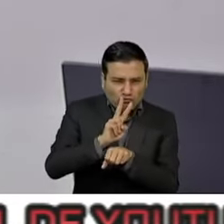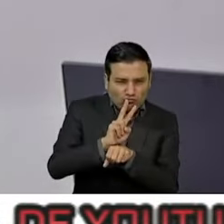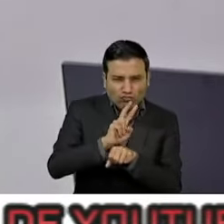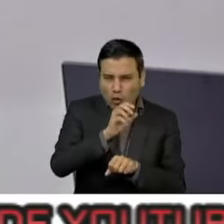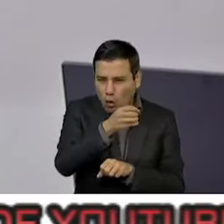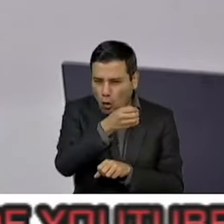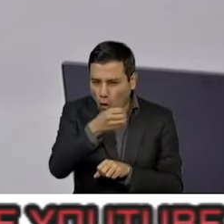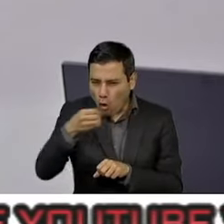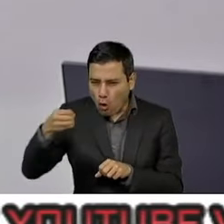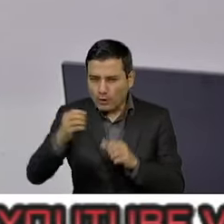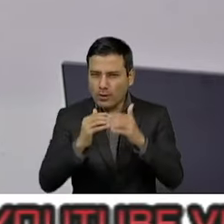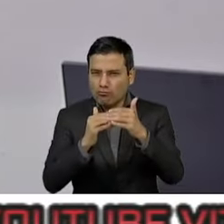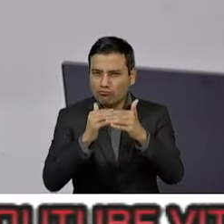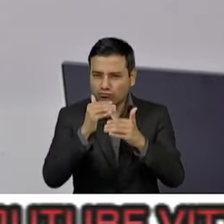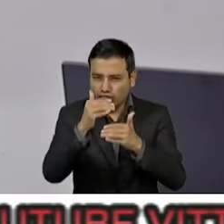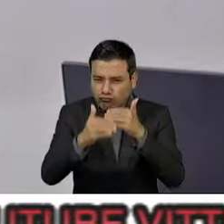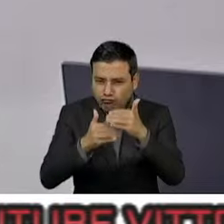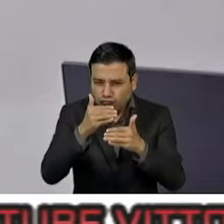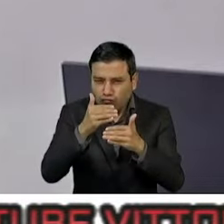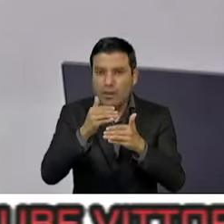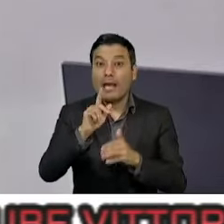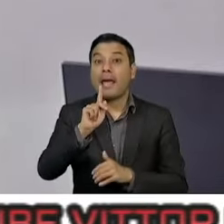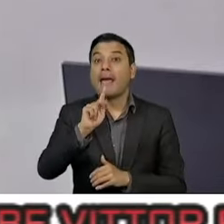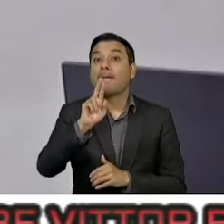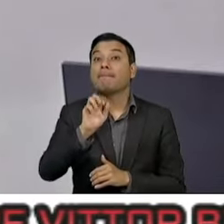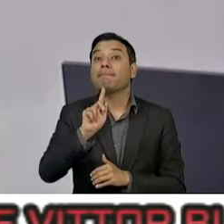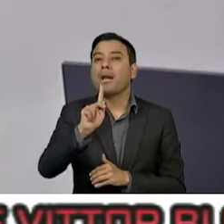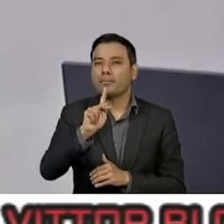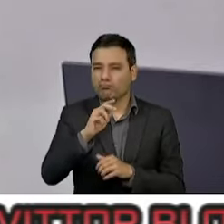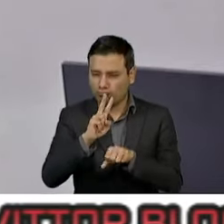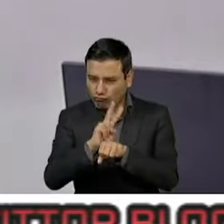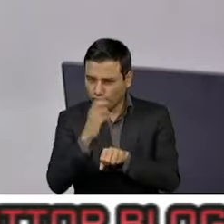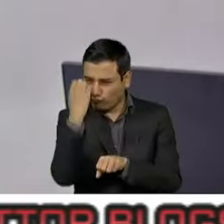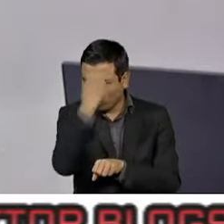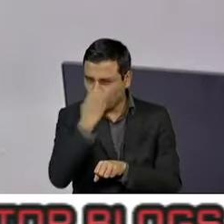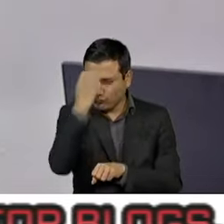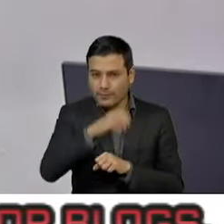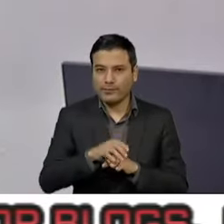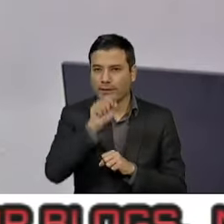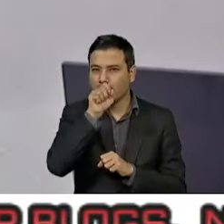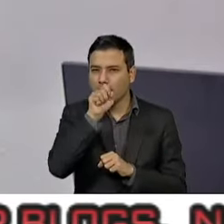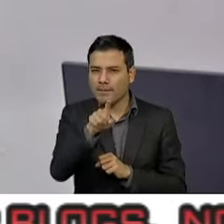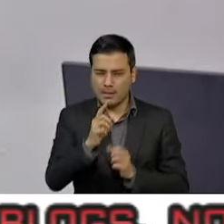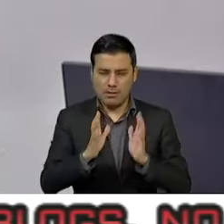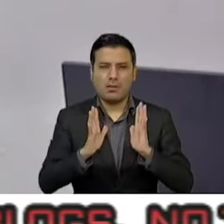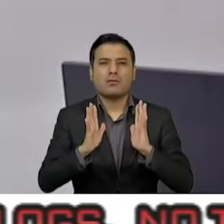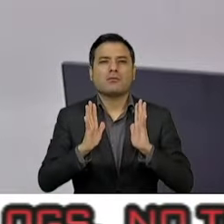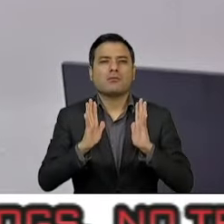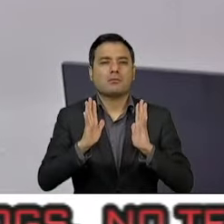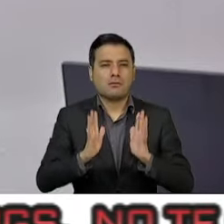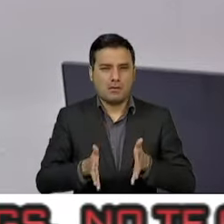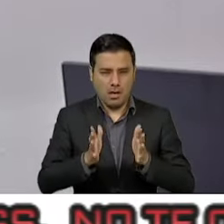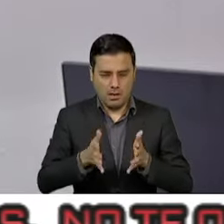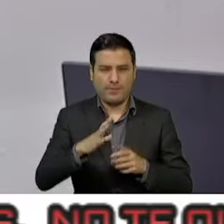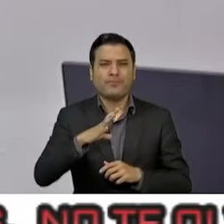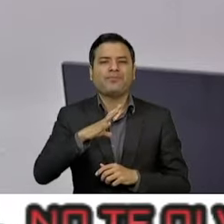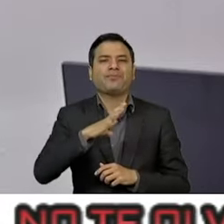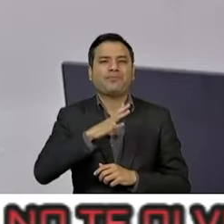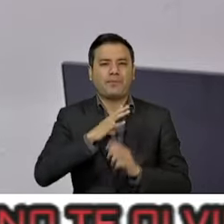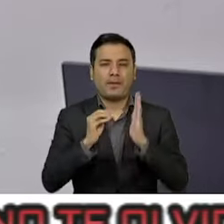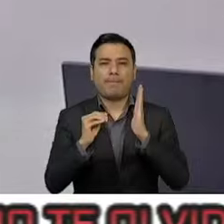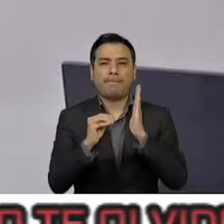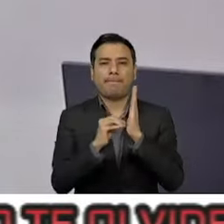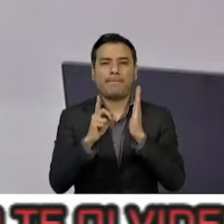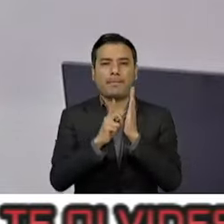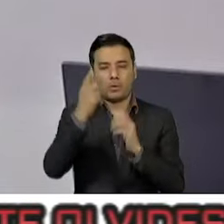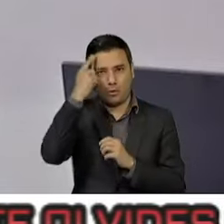los sistemas que difundirán los resultados electorales. Está definido y en operación el mecanismo para hacer posible